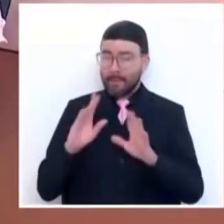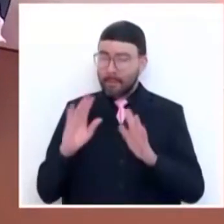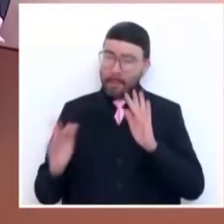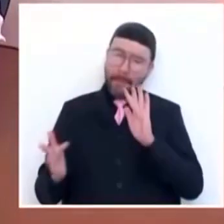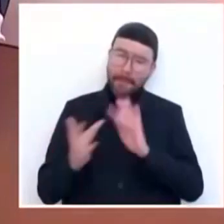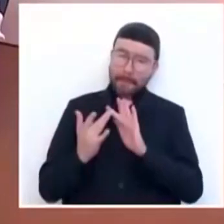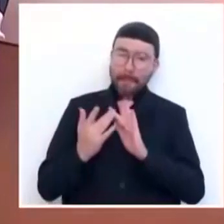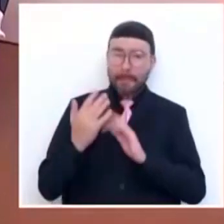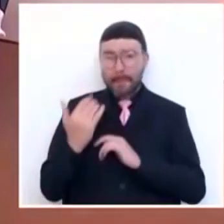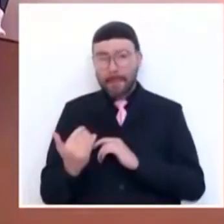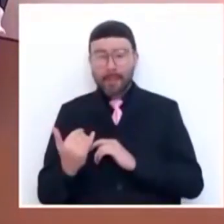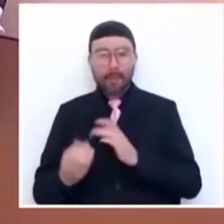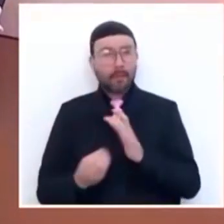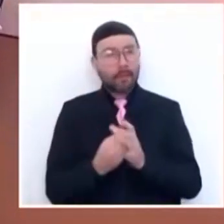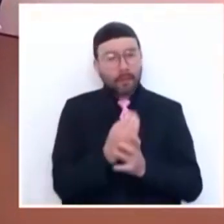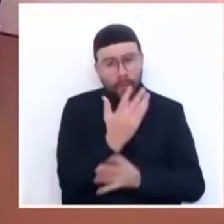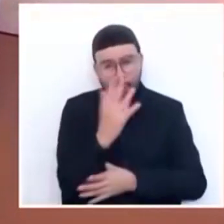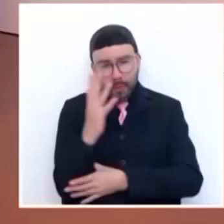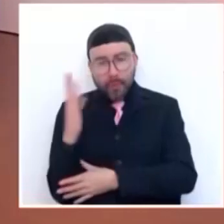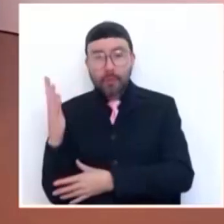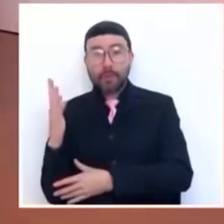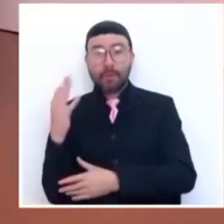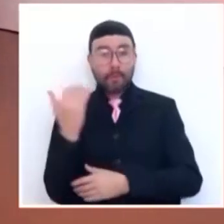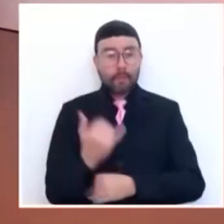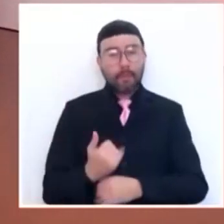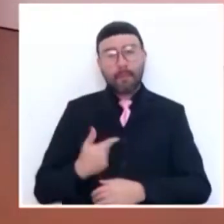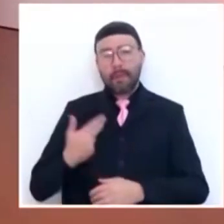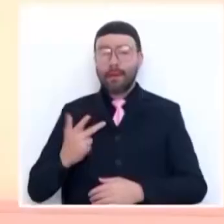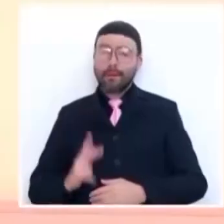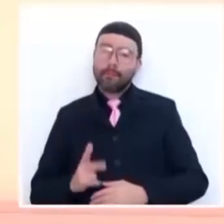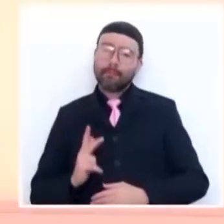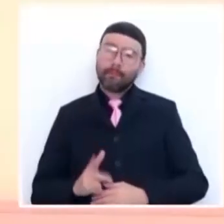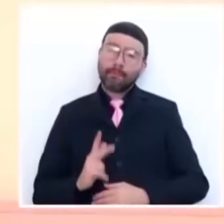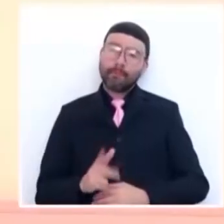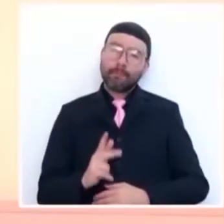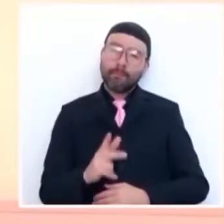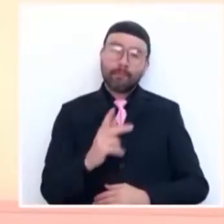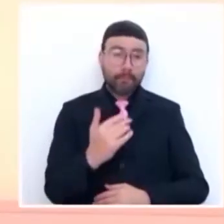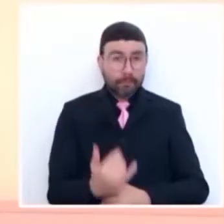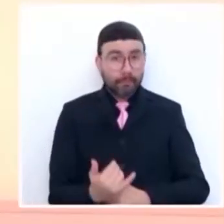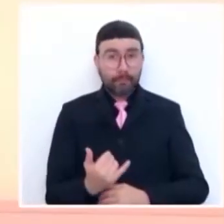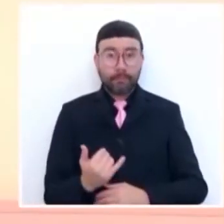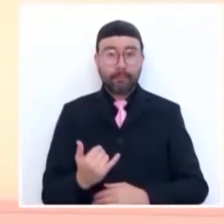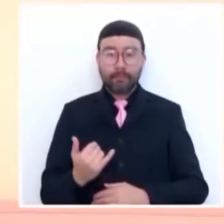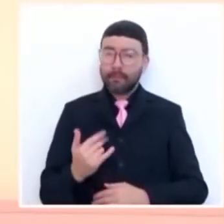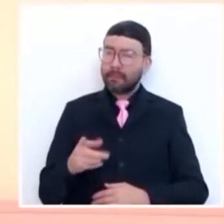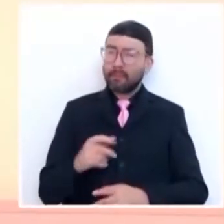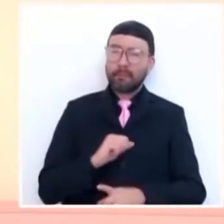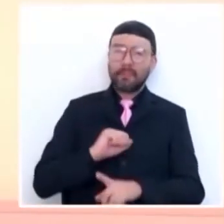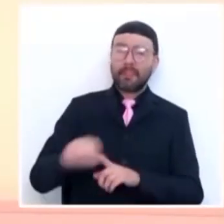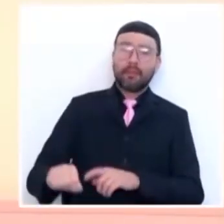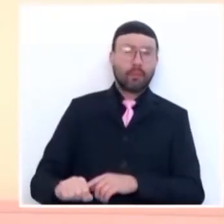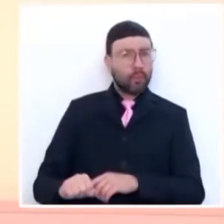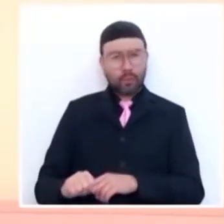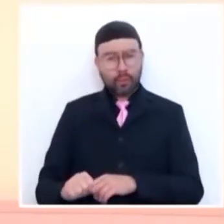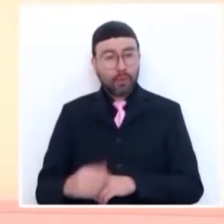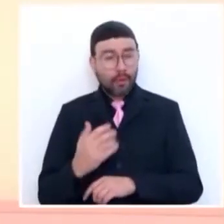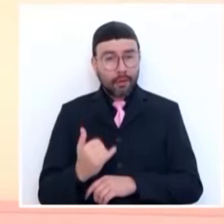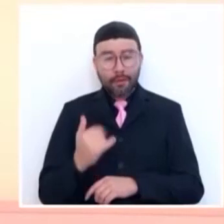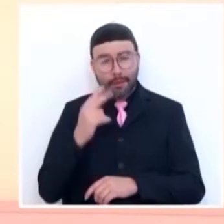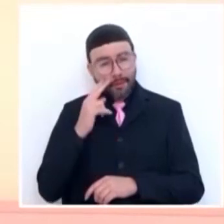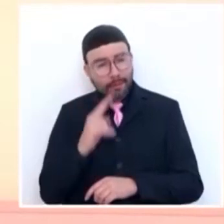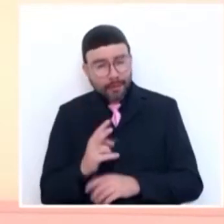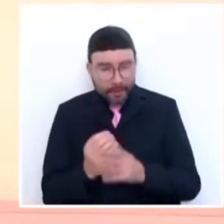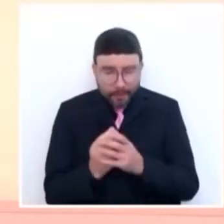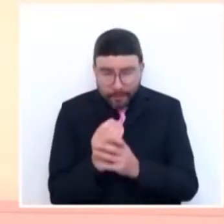las plantas, simplemente caminar y no dejar que pasen desapercibidas, apreciar sus